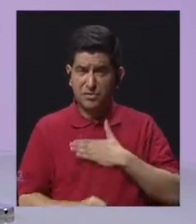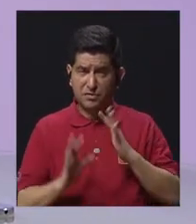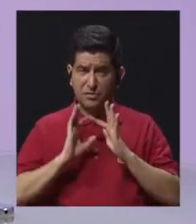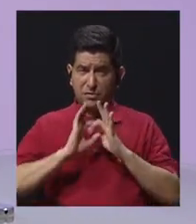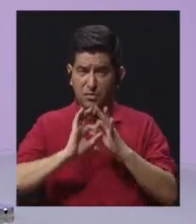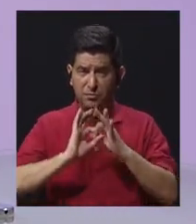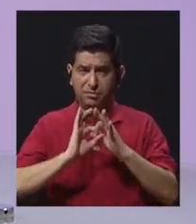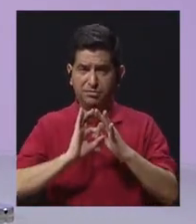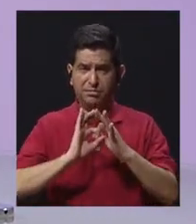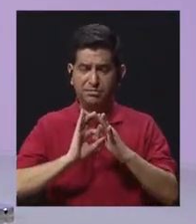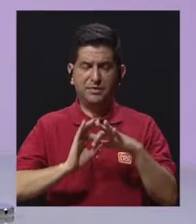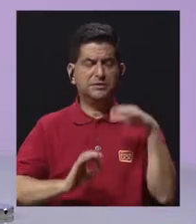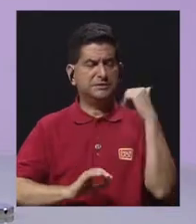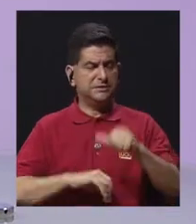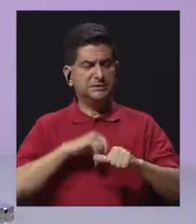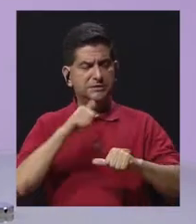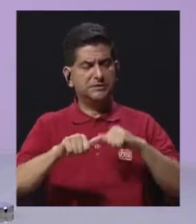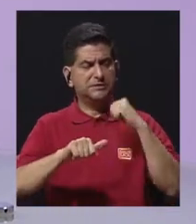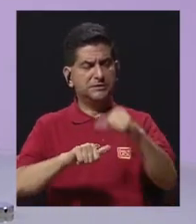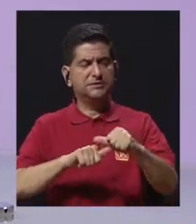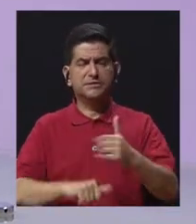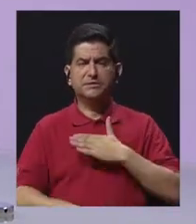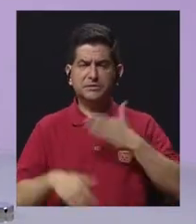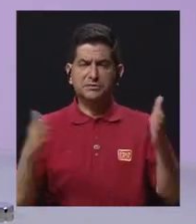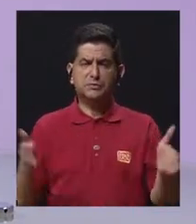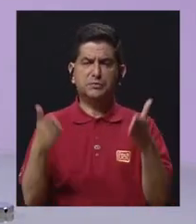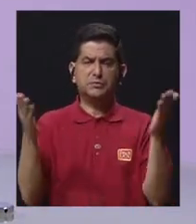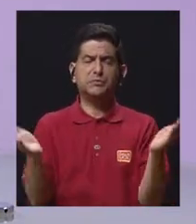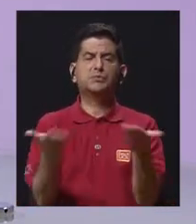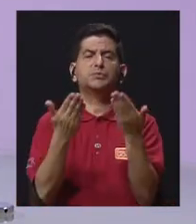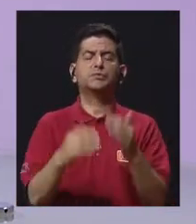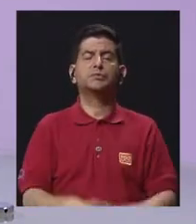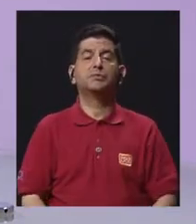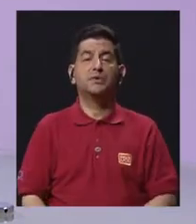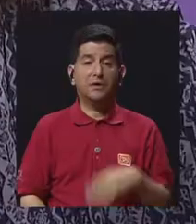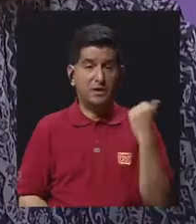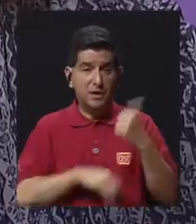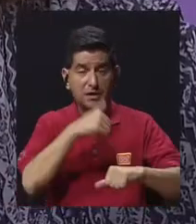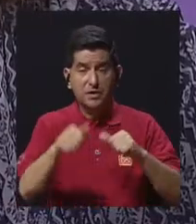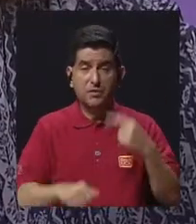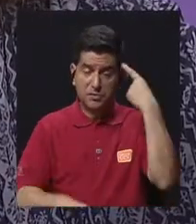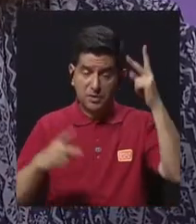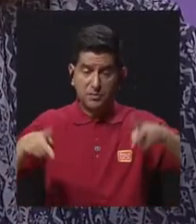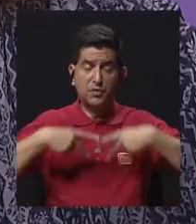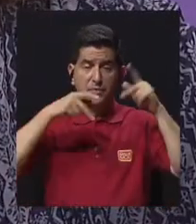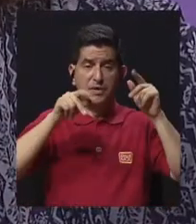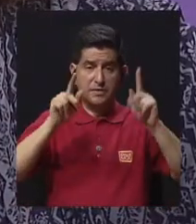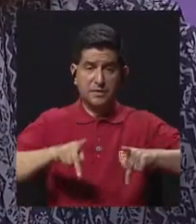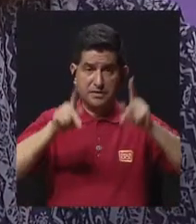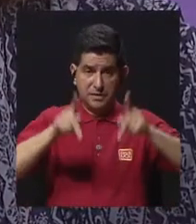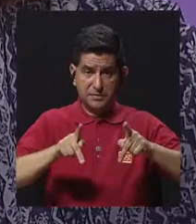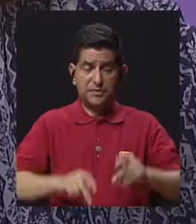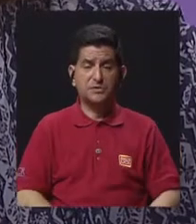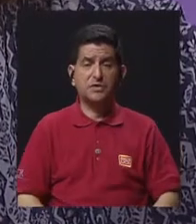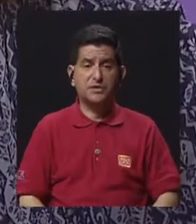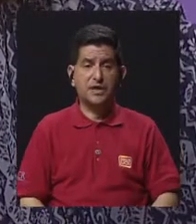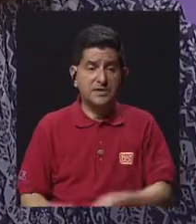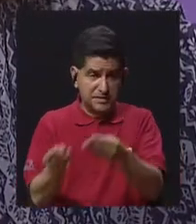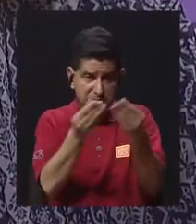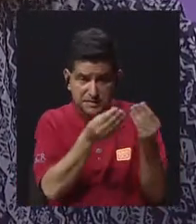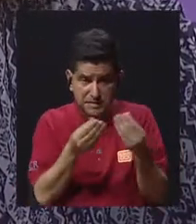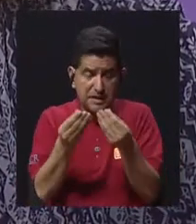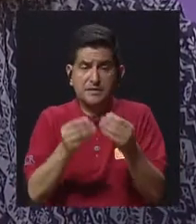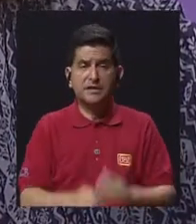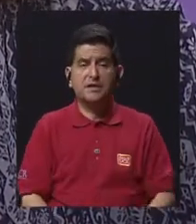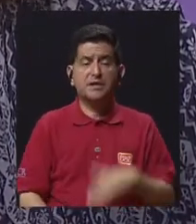vincula mucho a luchar y me anima a luchar por la vida de los seres humanos, a luchar por la tierra